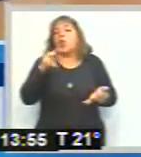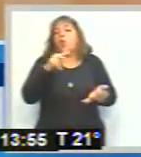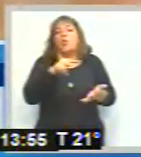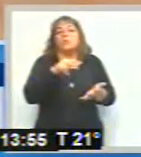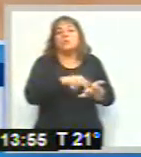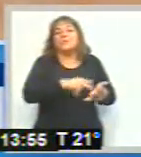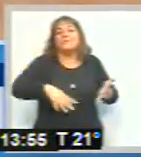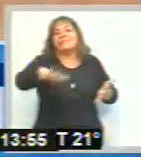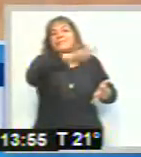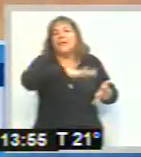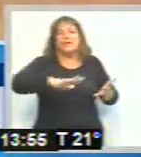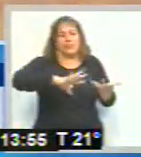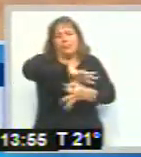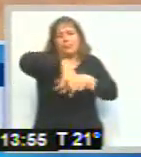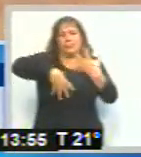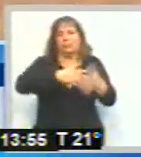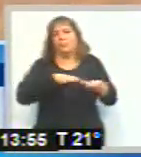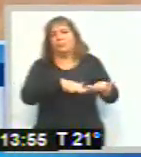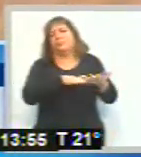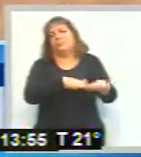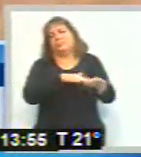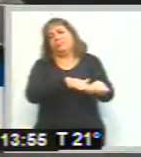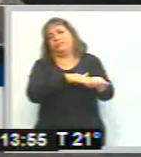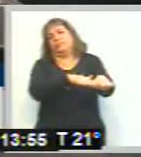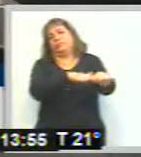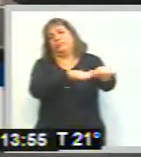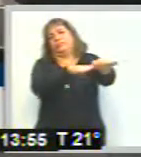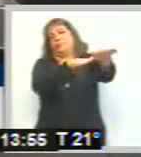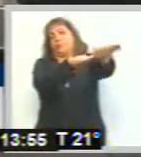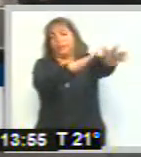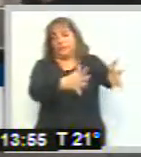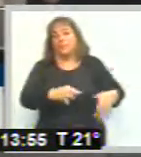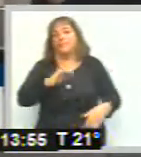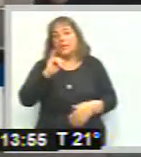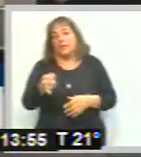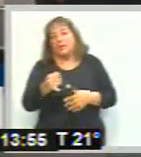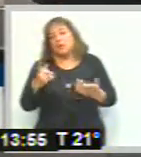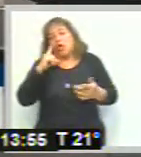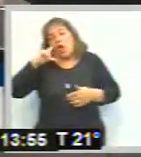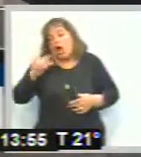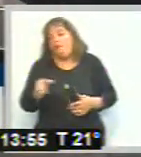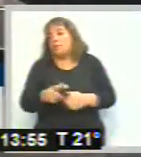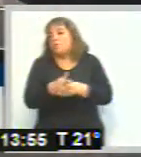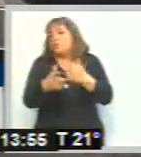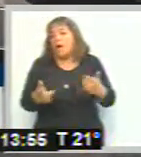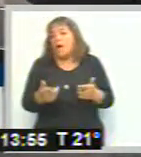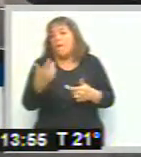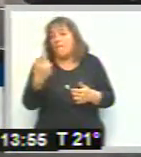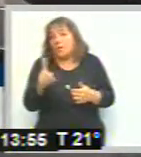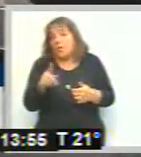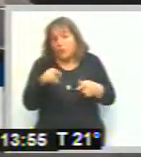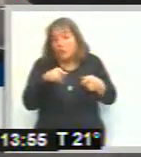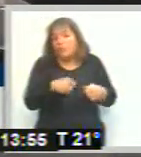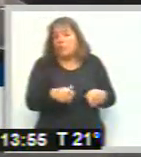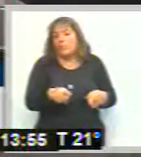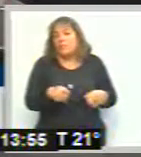alterada o trastornada por los altos índices de congestión que tiene, que si bien es cierto no son gravísimos, son graves, ya que